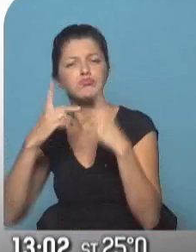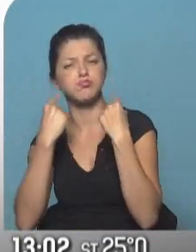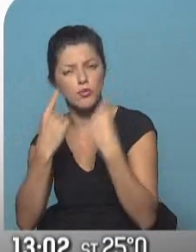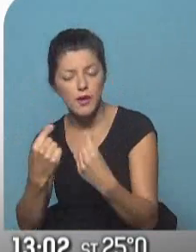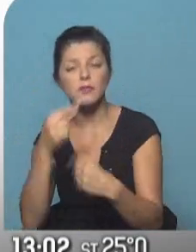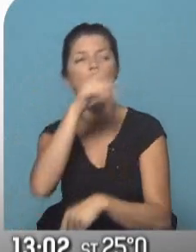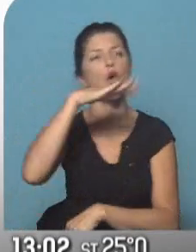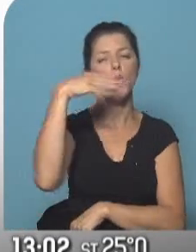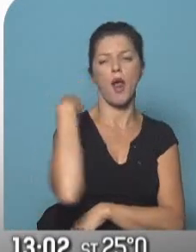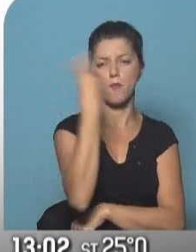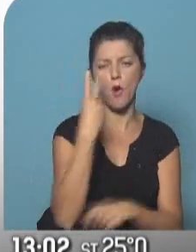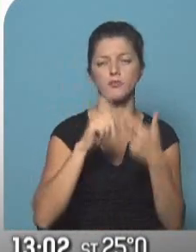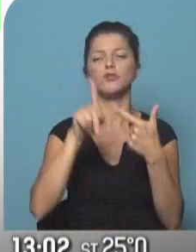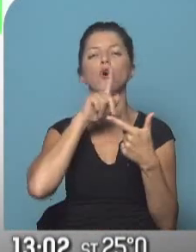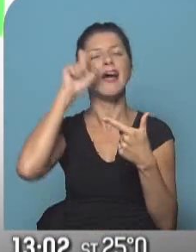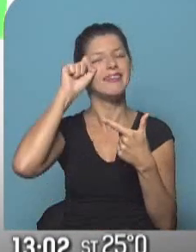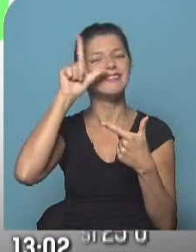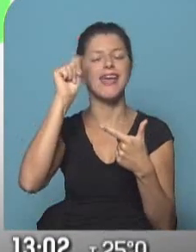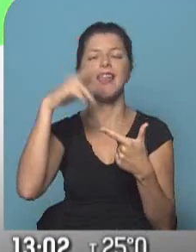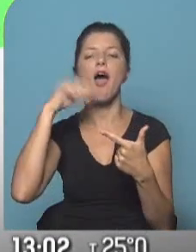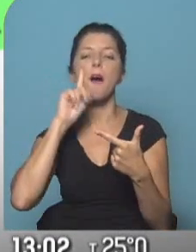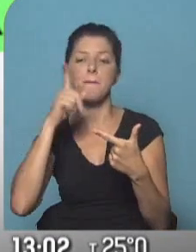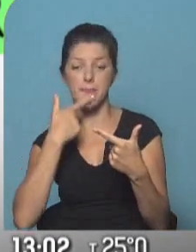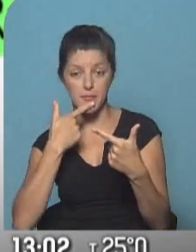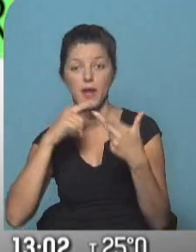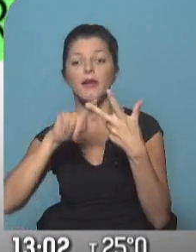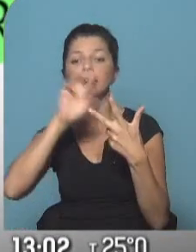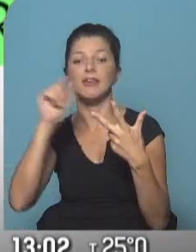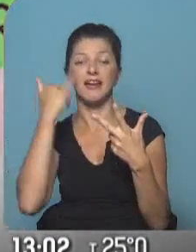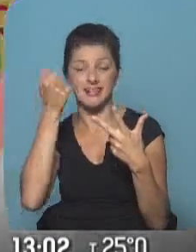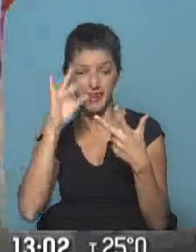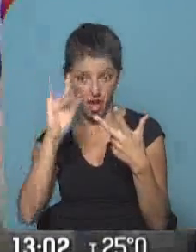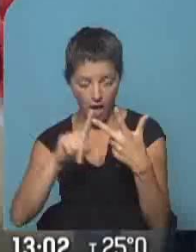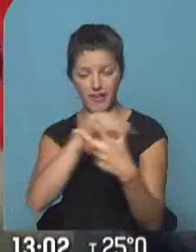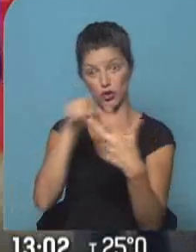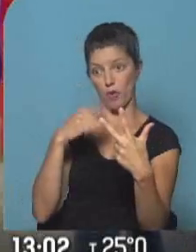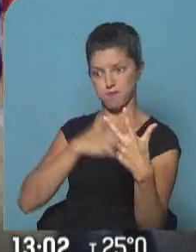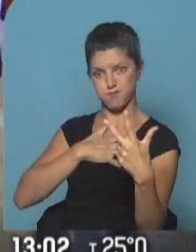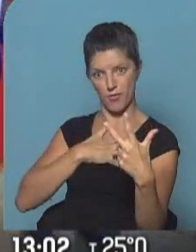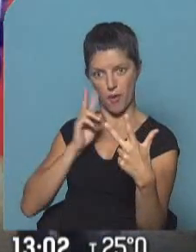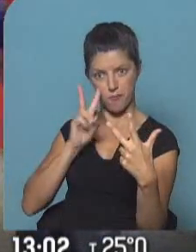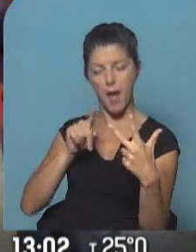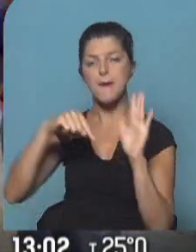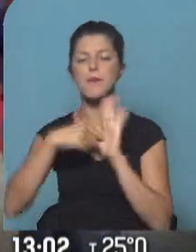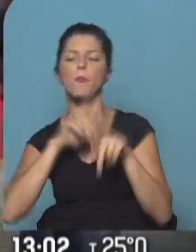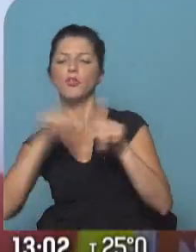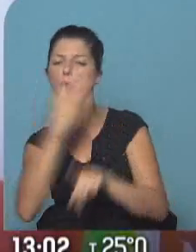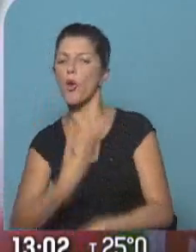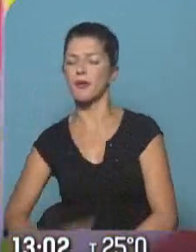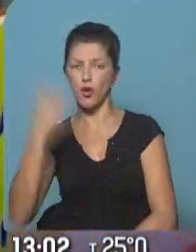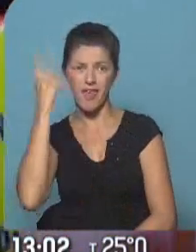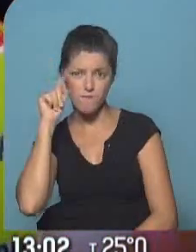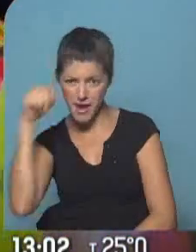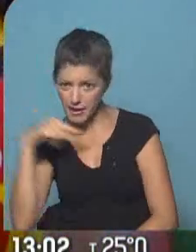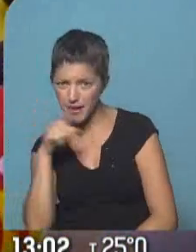desde Washington, Tel Aviv y Riad, con declaraciones en apoyo a los manifestantes que fueron criticadas por los gobiernos de Francia y Alemania por considerar